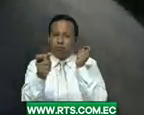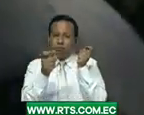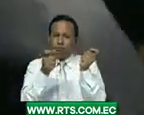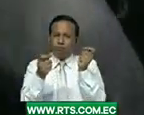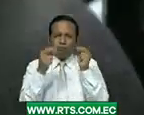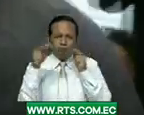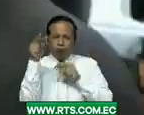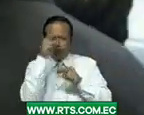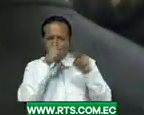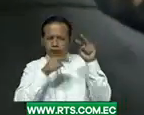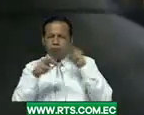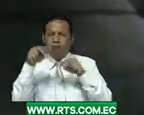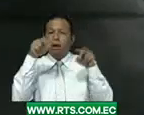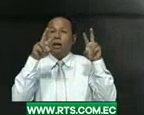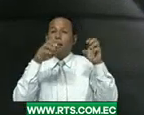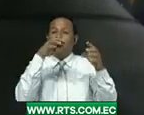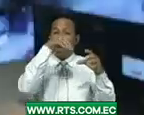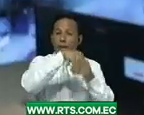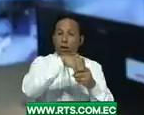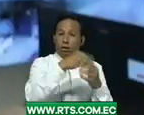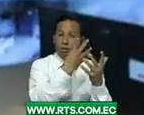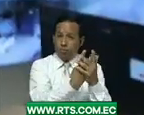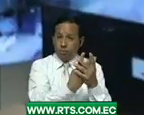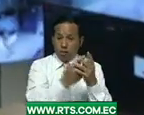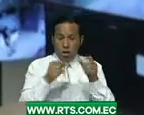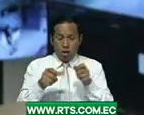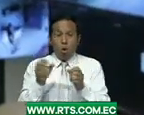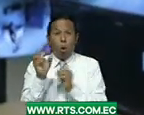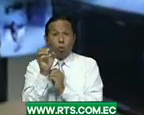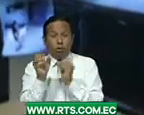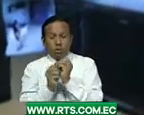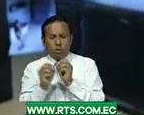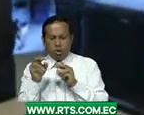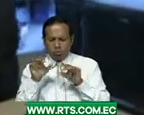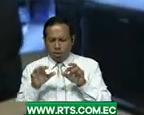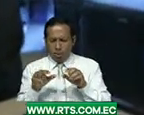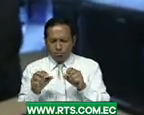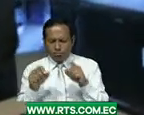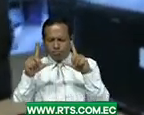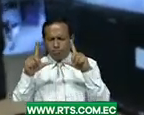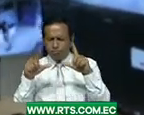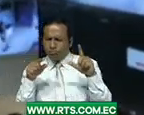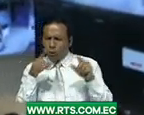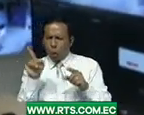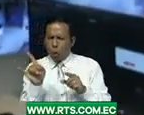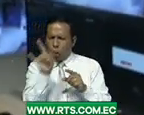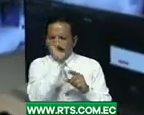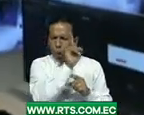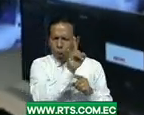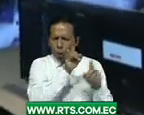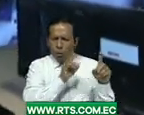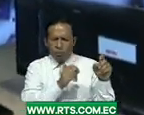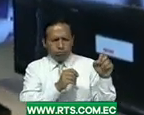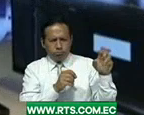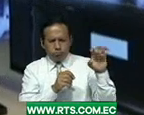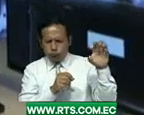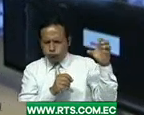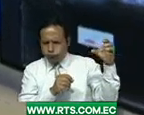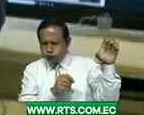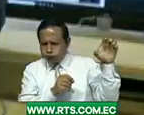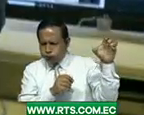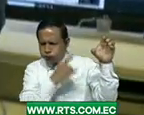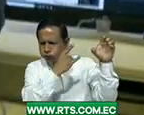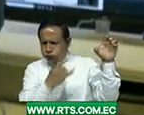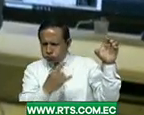cuentan con inteligencia artificial para el reconocimiento facial de los reos. Se trata de un sistema que antes no había y que se implementó